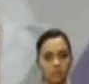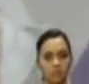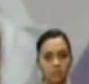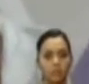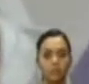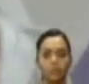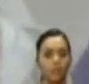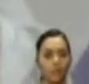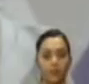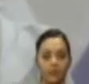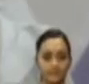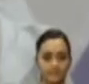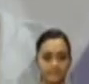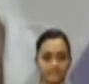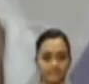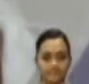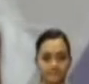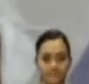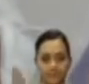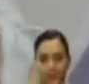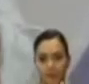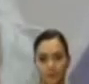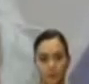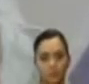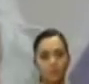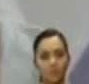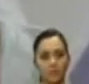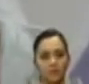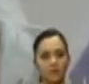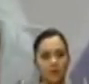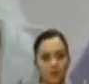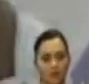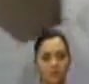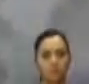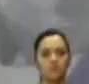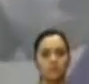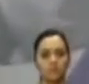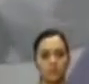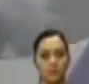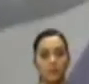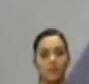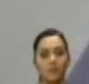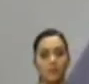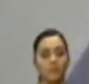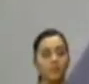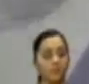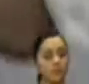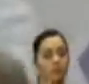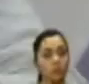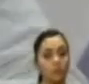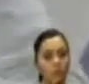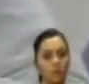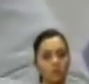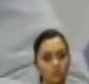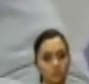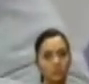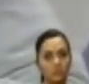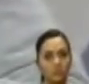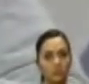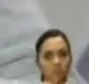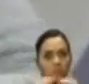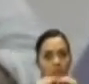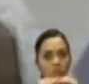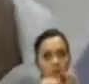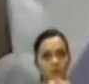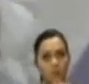En Ecuador ya no podemos imprimir billetes. Entonces, es mucho más sensible el sistema bancario. Por eso hay que tener mucho más cuidado con las reservas y por eso han incrementado las